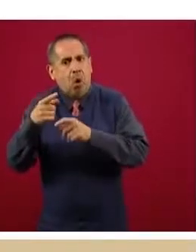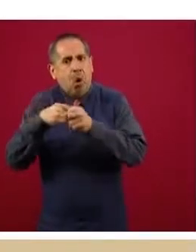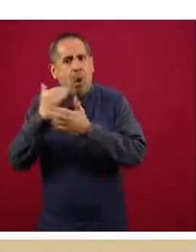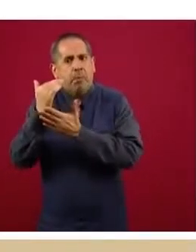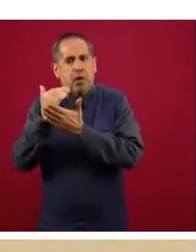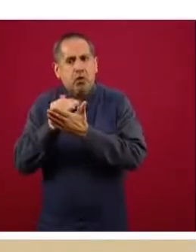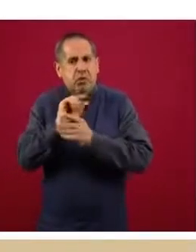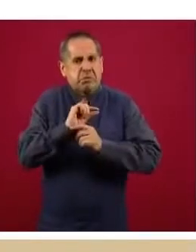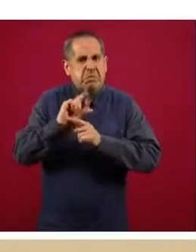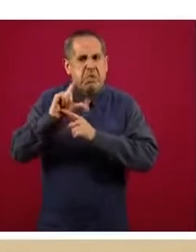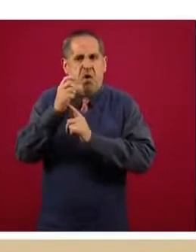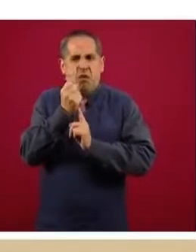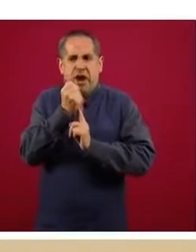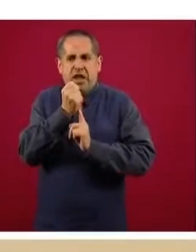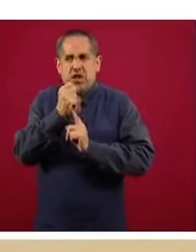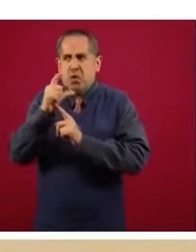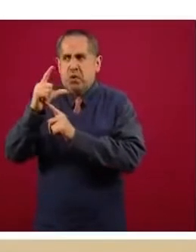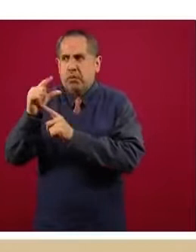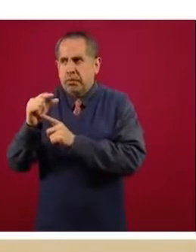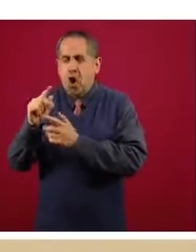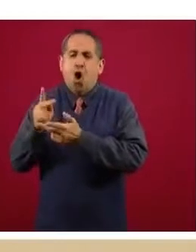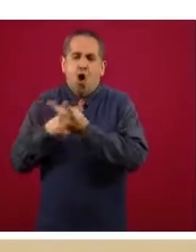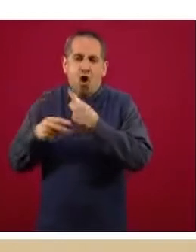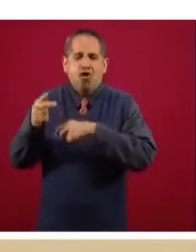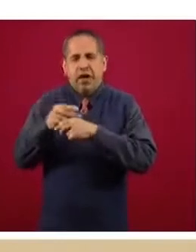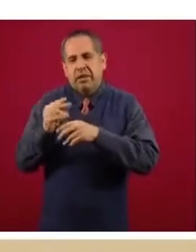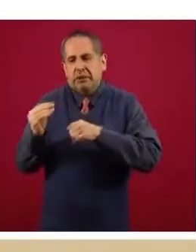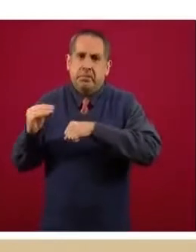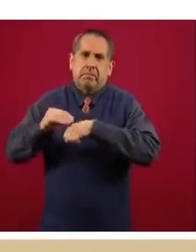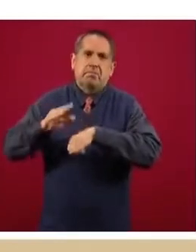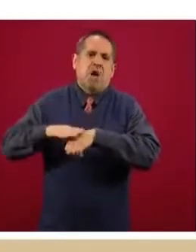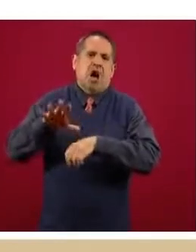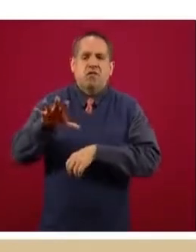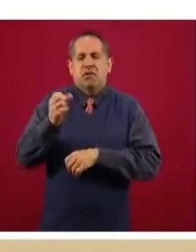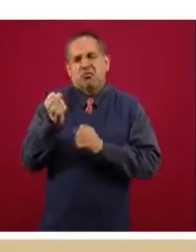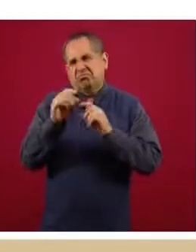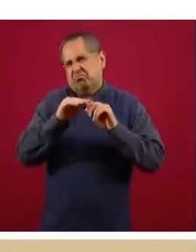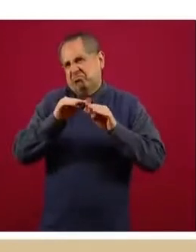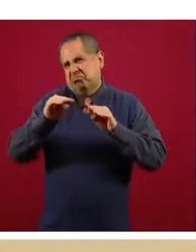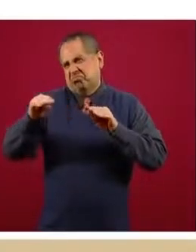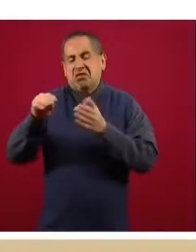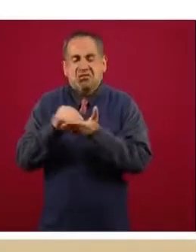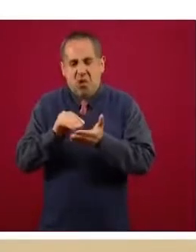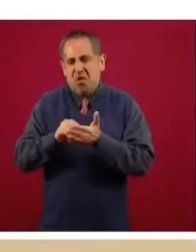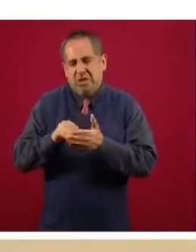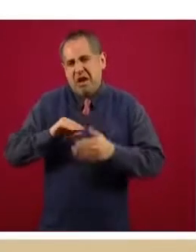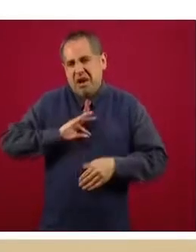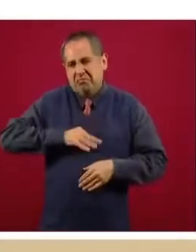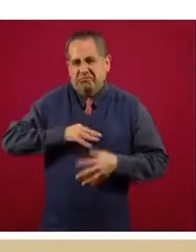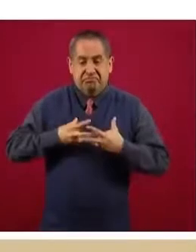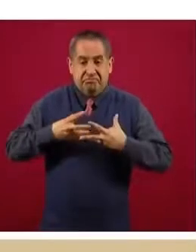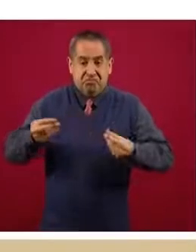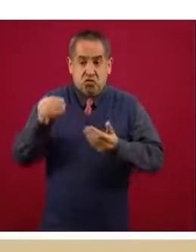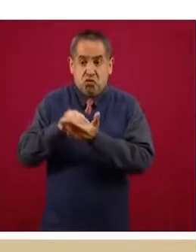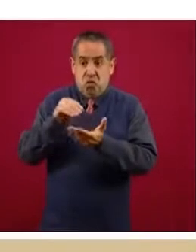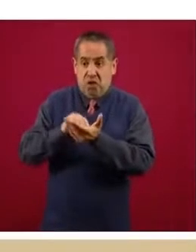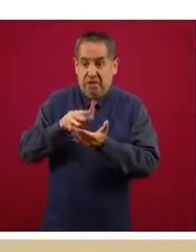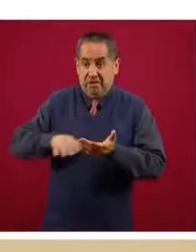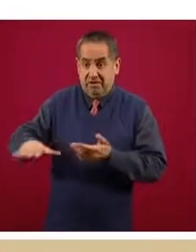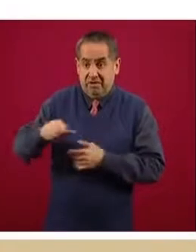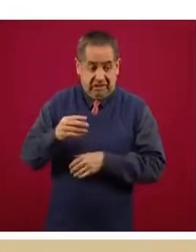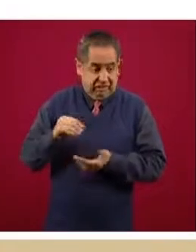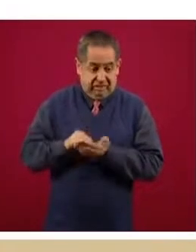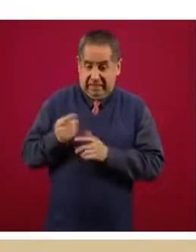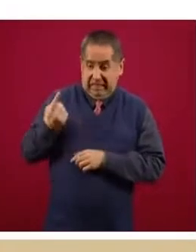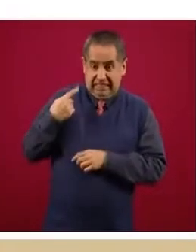color, pero luego nuevamente vuelve a incrementar, lo que quiere decir que se mantiene la transmisión y todavía está activa para las